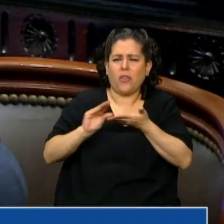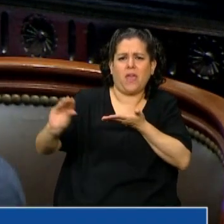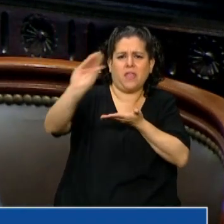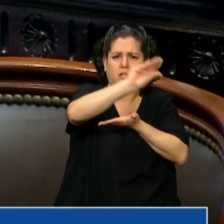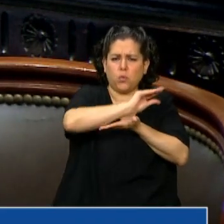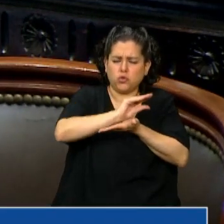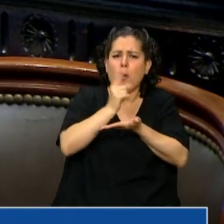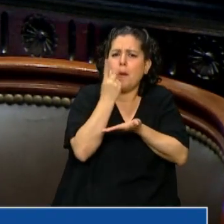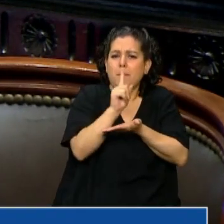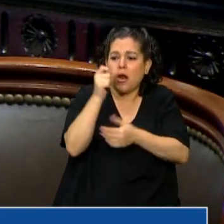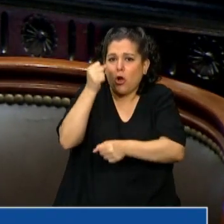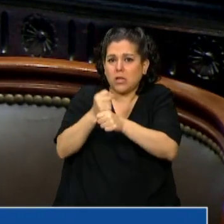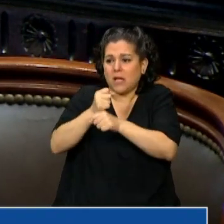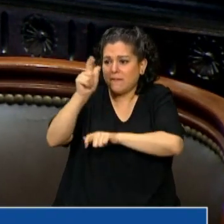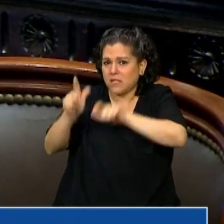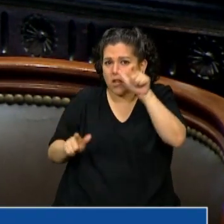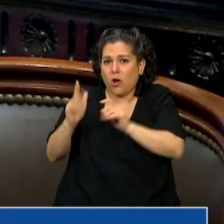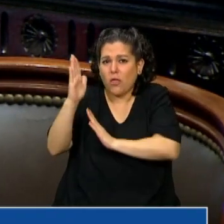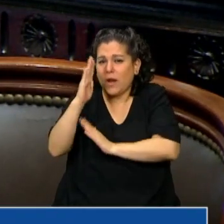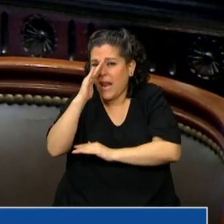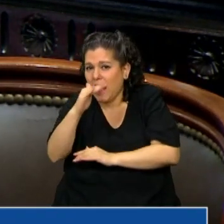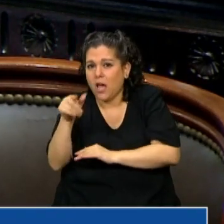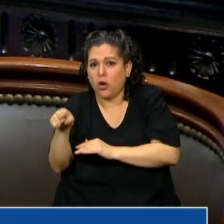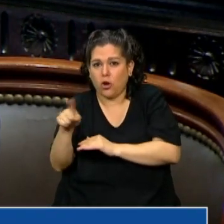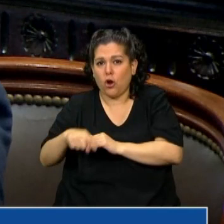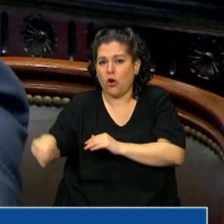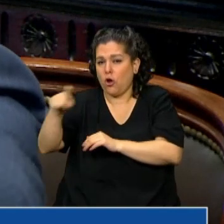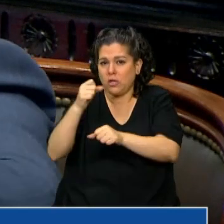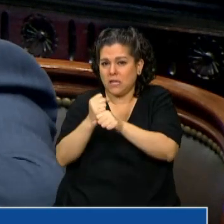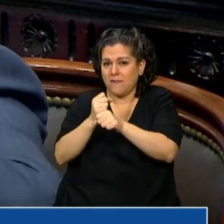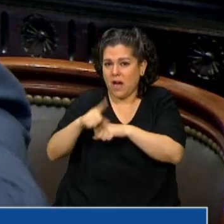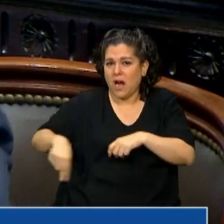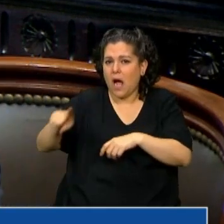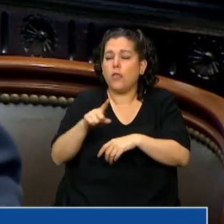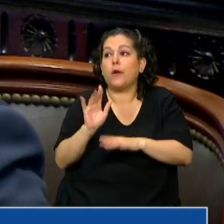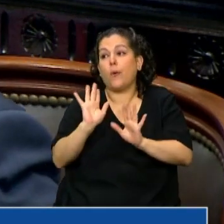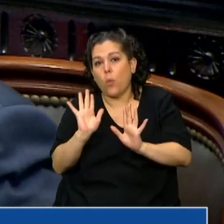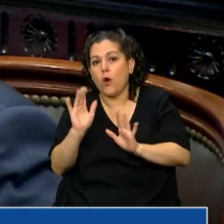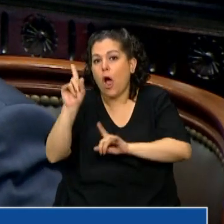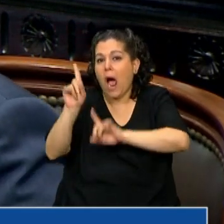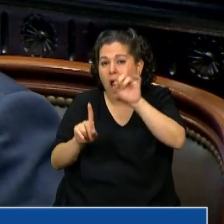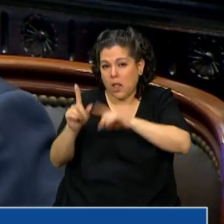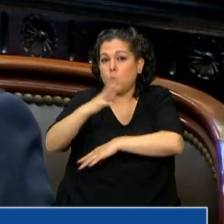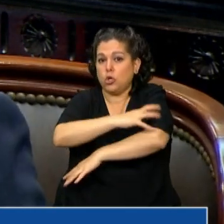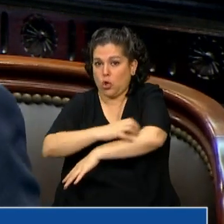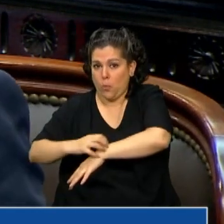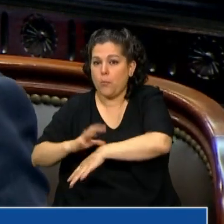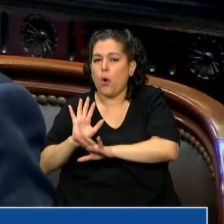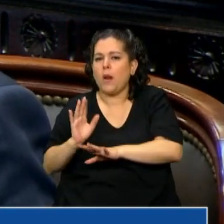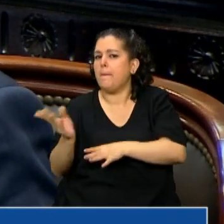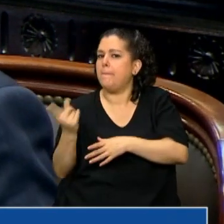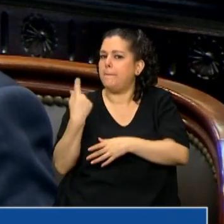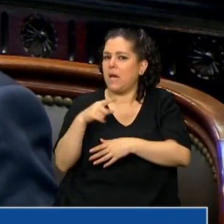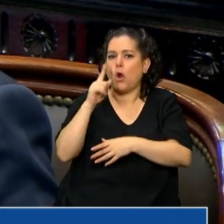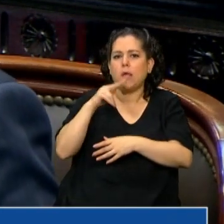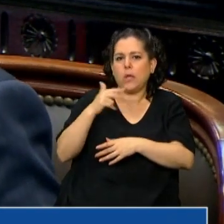los trabajadores que están en la informalidad, que al menos la mitad de ellos son pobres, no están